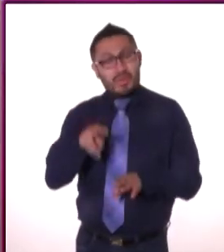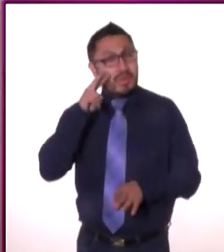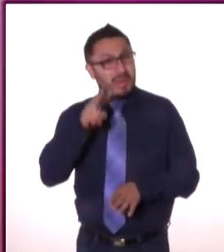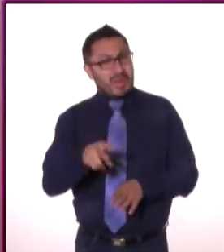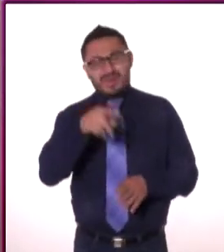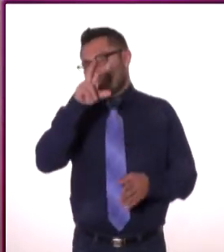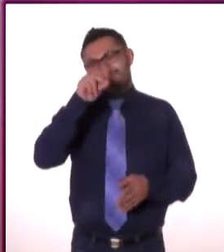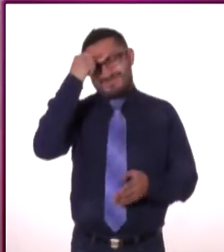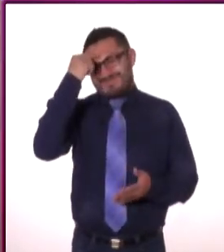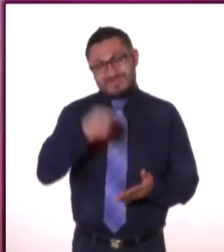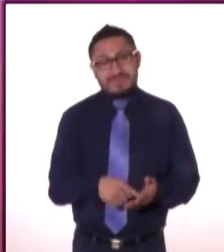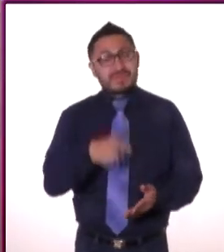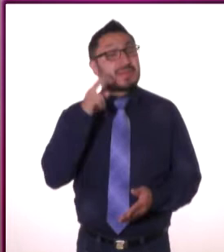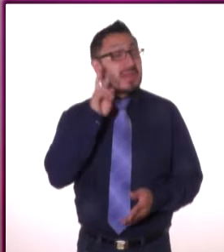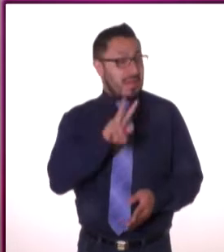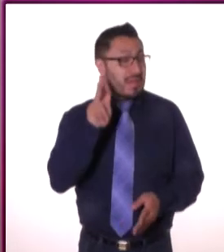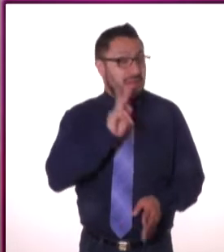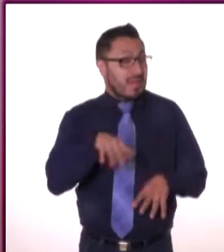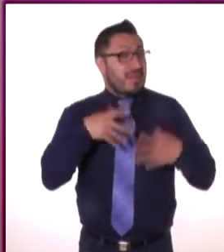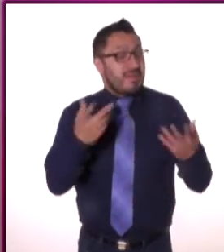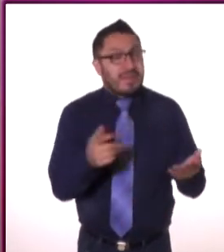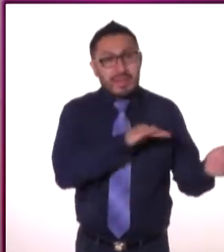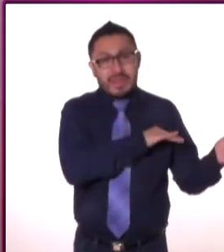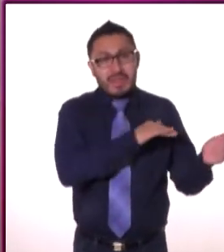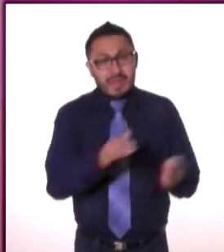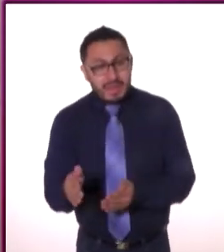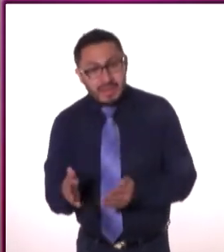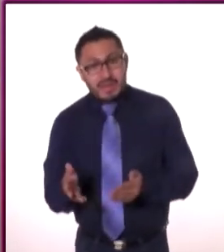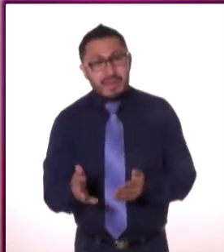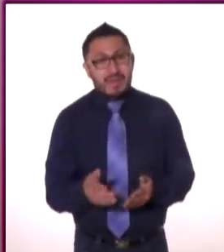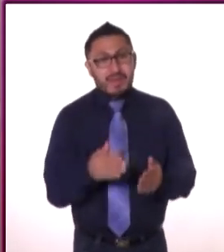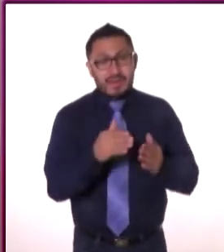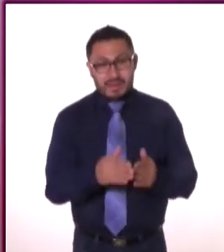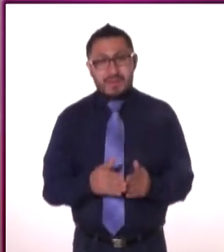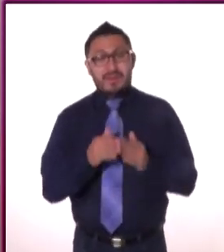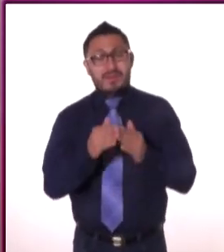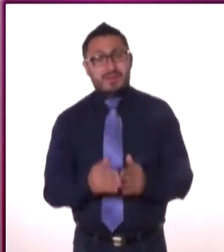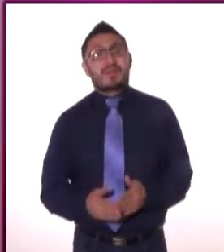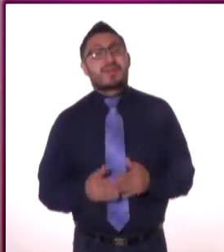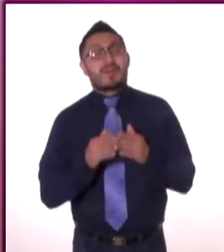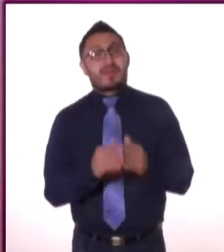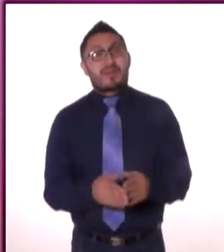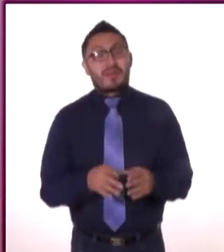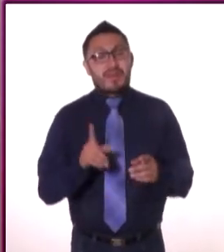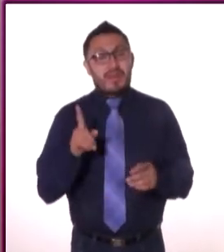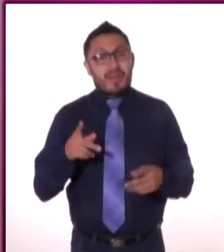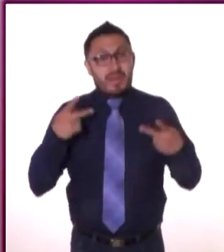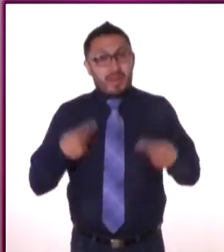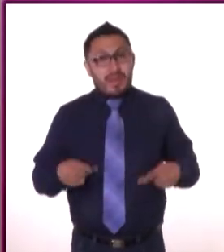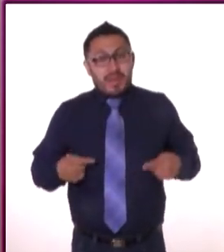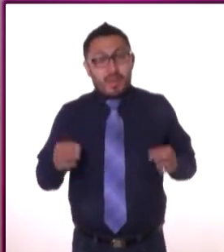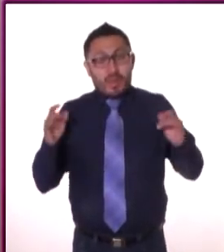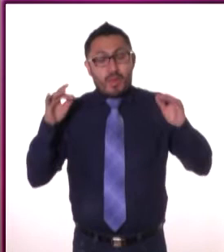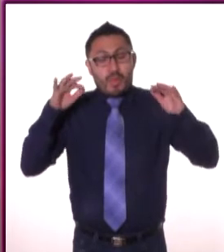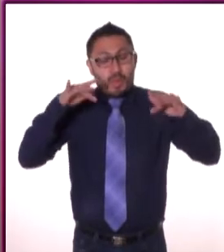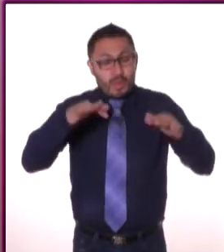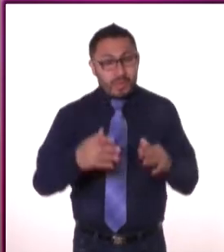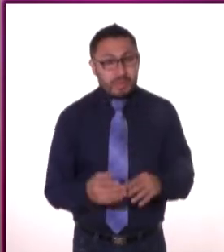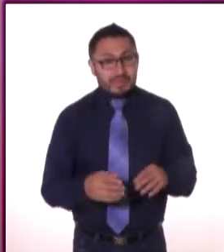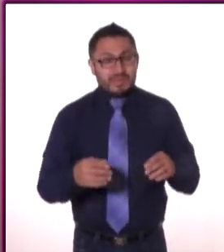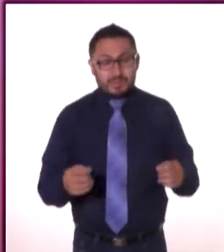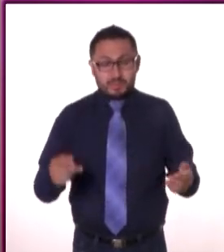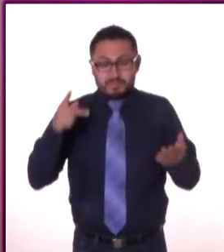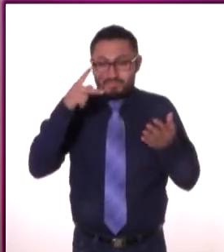que si le puede hacer una demostración. Y entonces llenan un barco enorme de la flota de la armada del rey, la llenan de